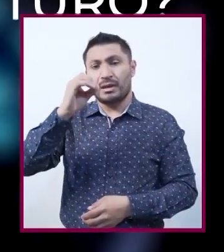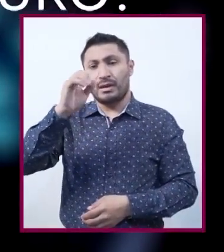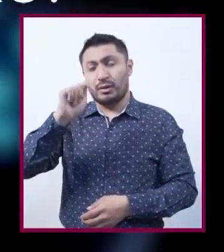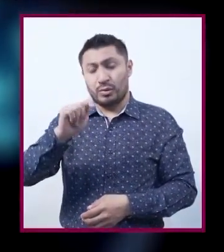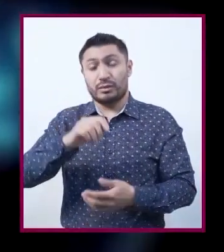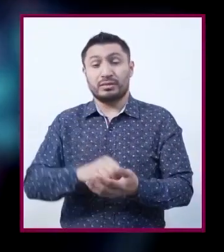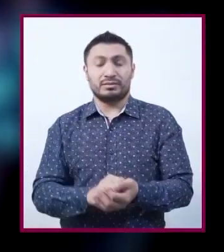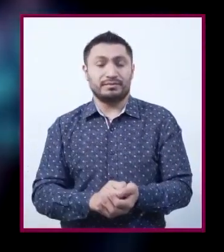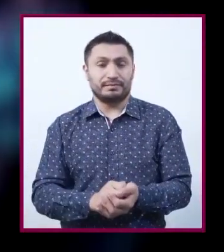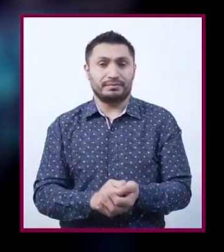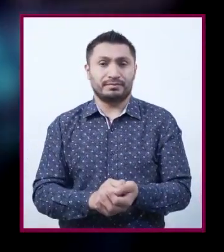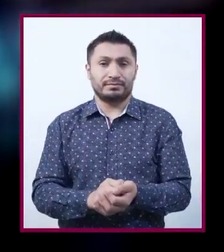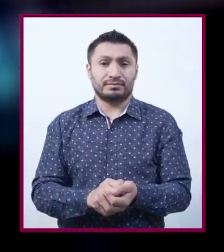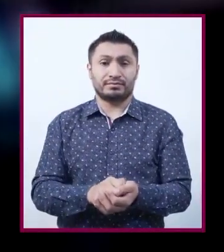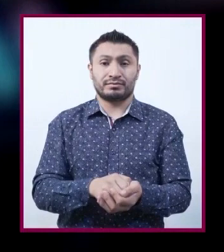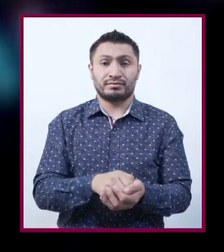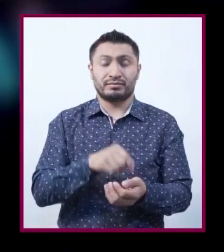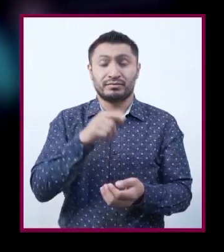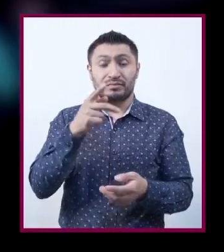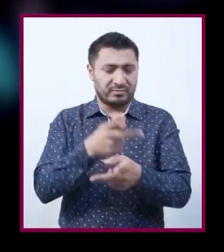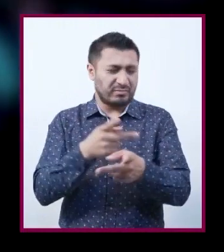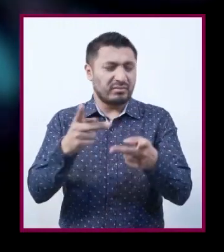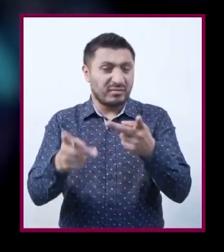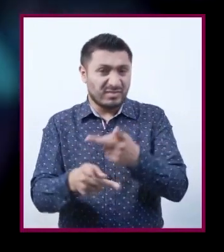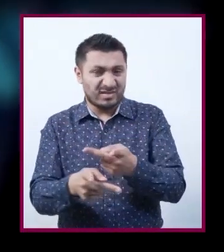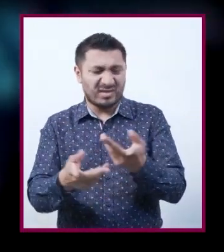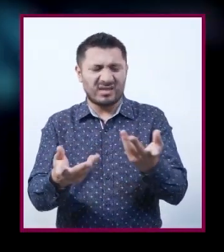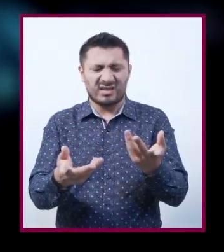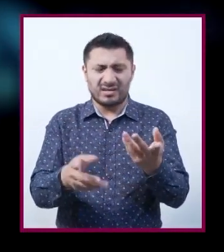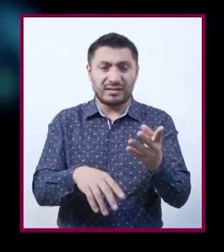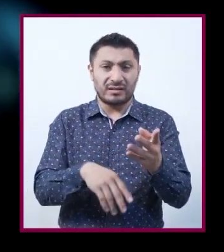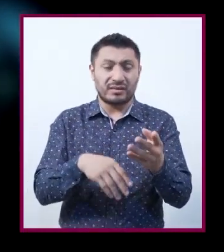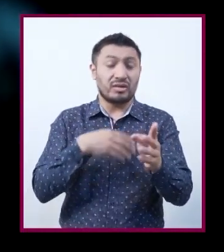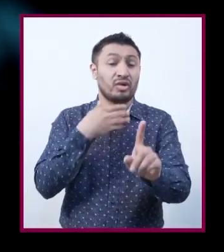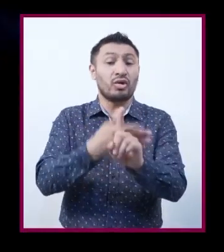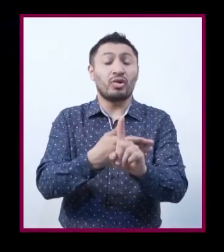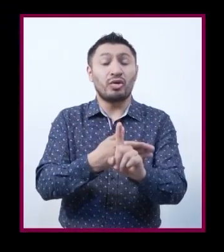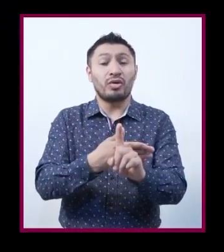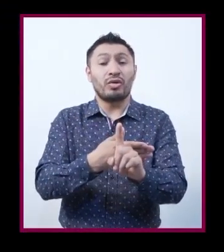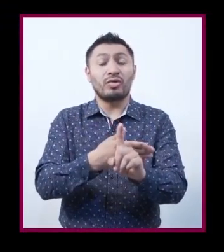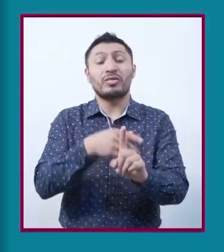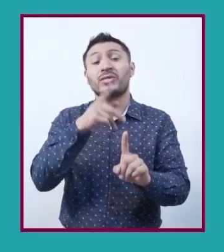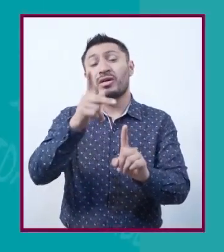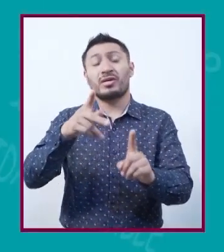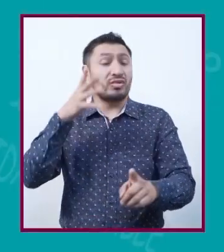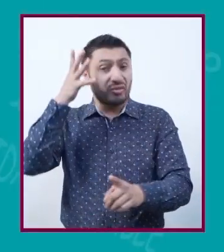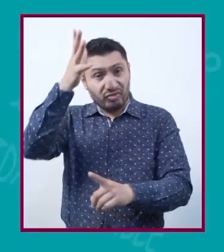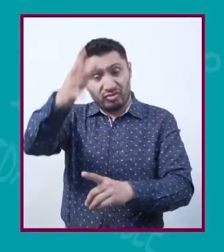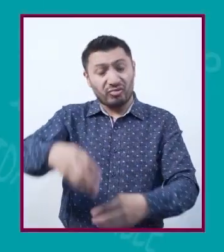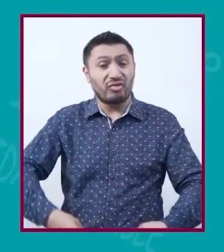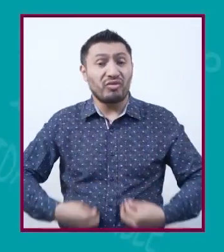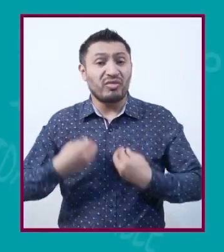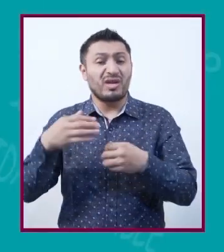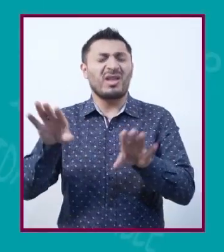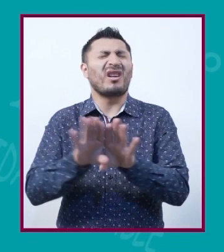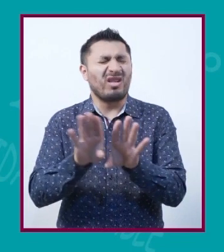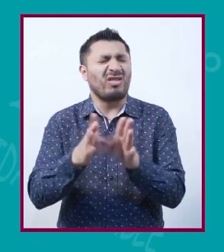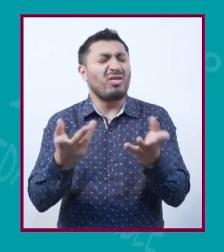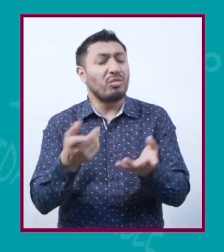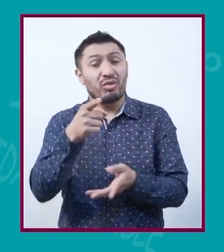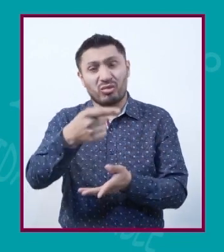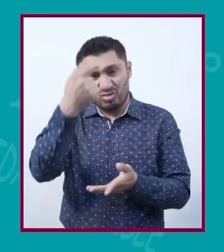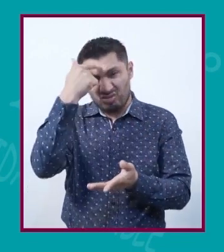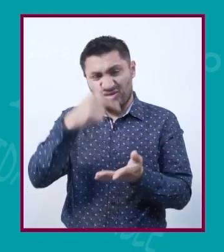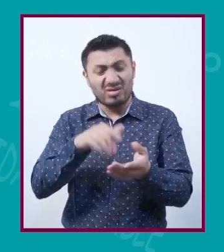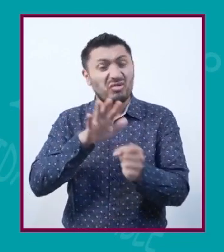¿De qué manera crees que esta etapa de bachillerato puede impactar en tu futuro? Pues creo que es una de las más